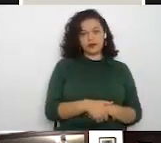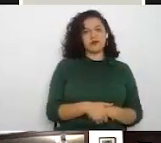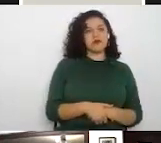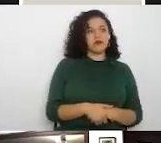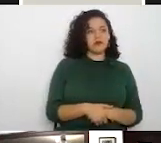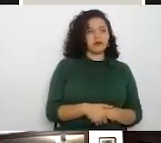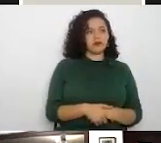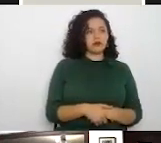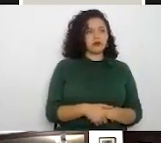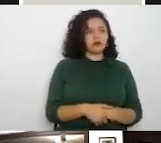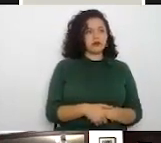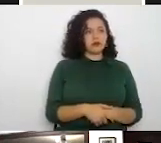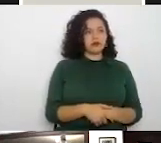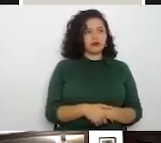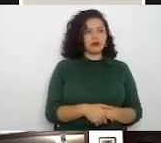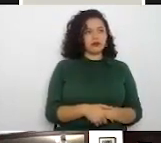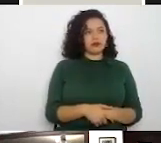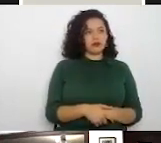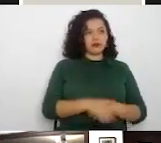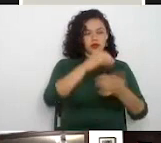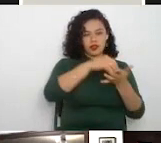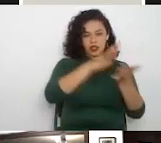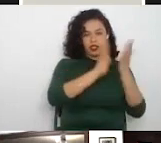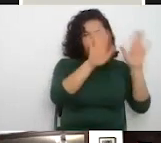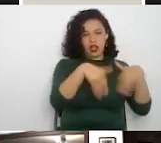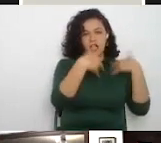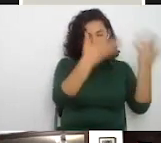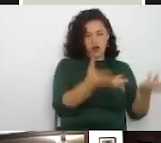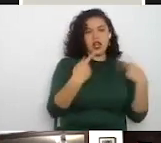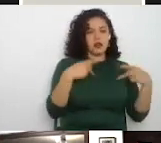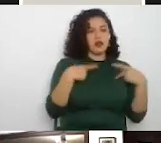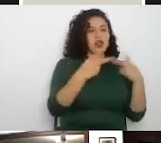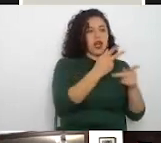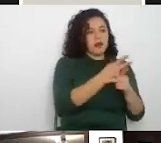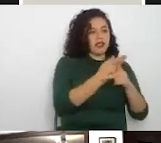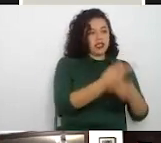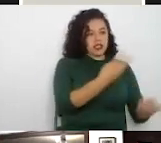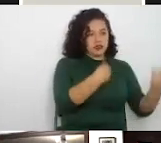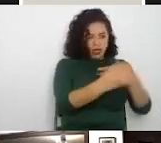La consulta externa, la admisión de pacientes, no sé,